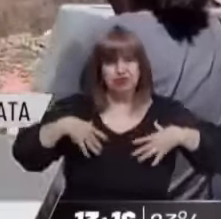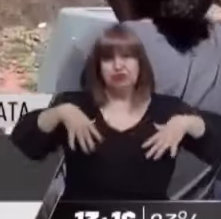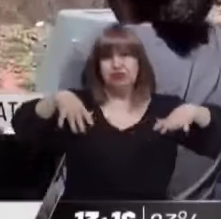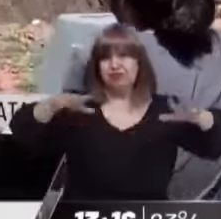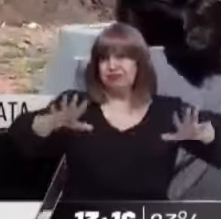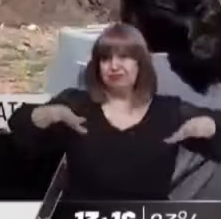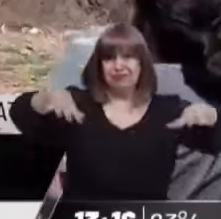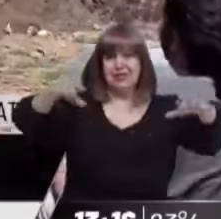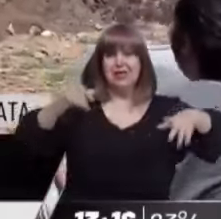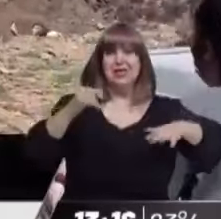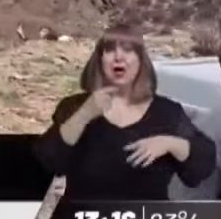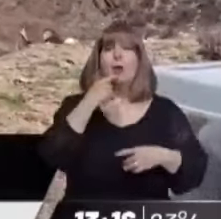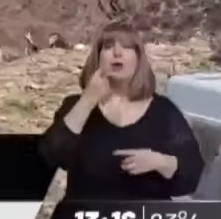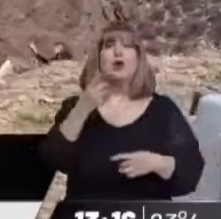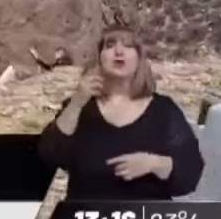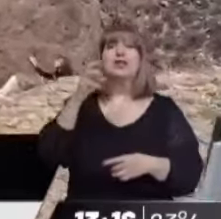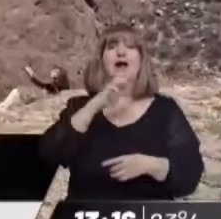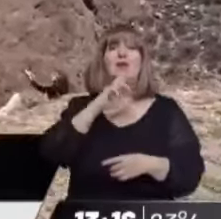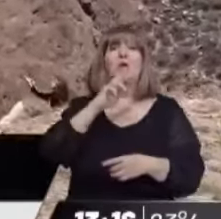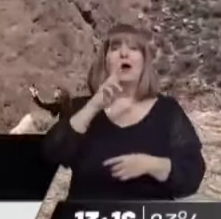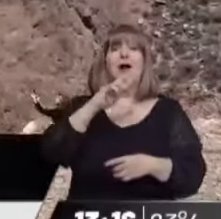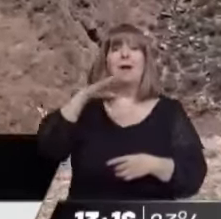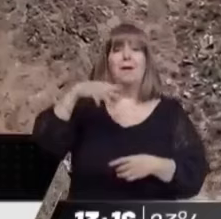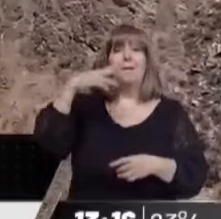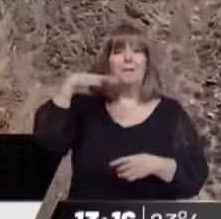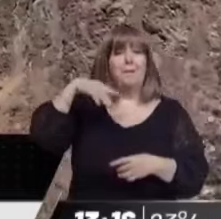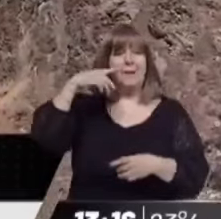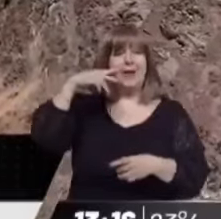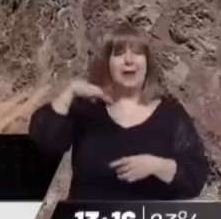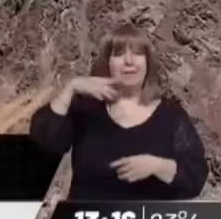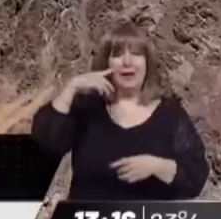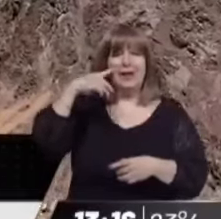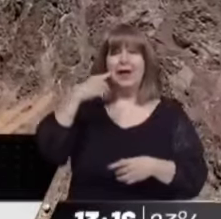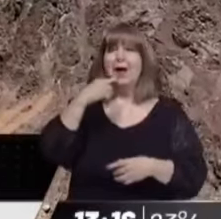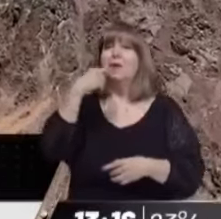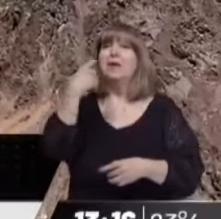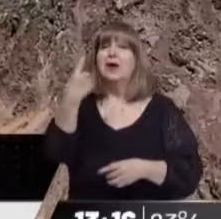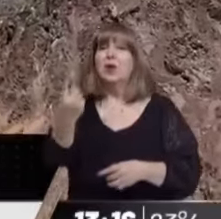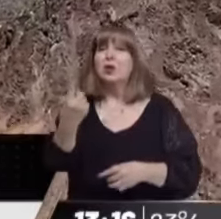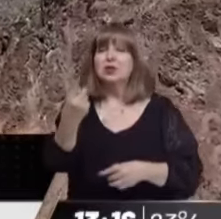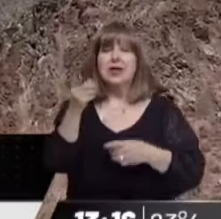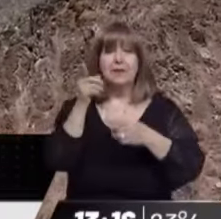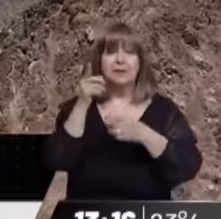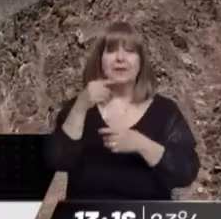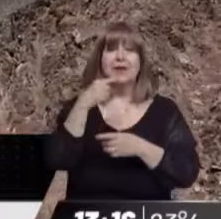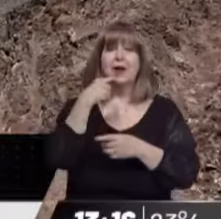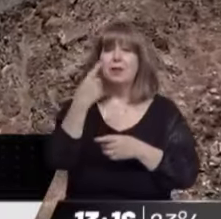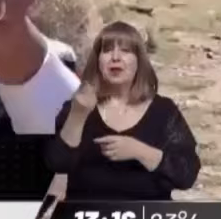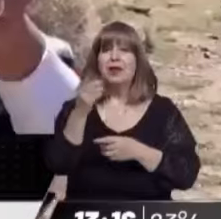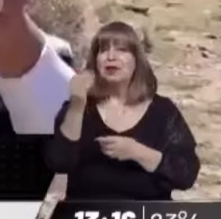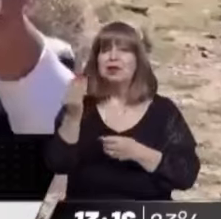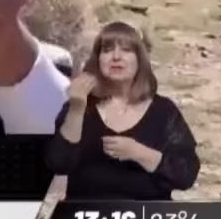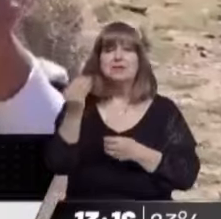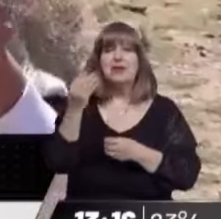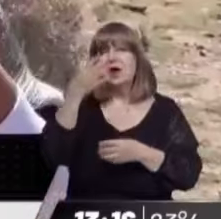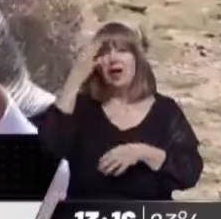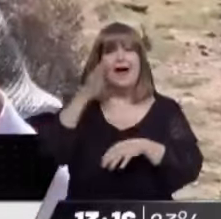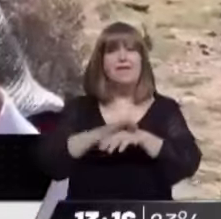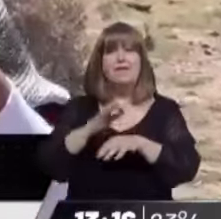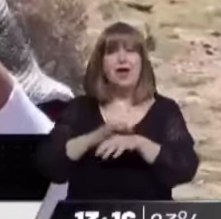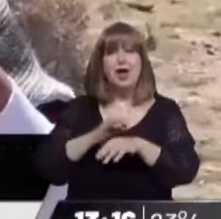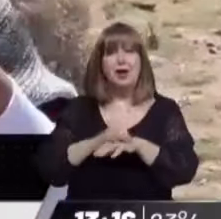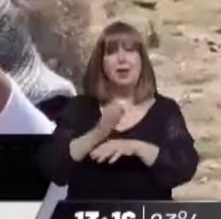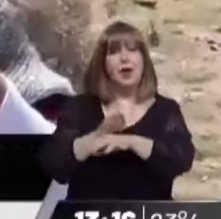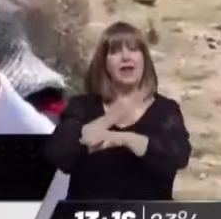y bueno. Bueno, pero ahora está volando, bueno, se está juntando porque hay dos que vienen a ese encuentro. Sí, allá está y todos vienen a